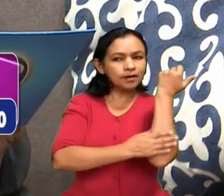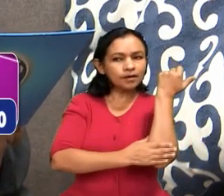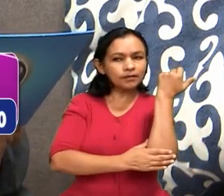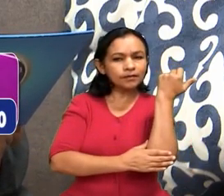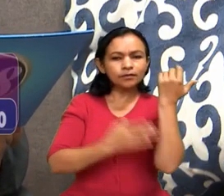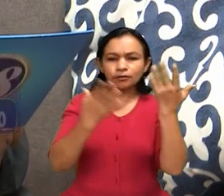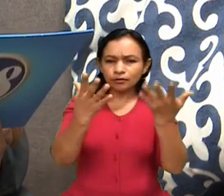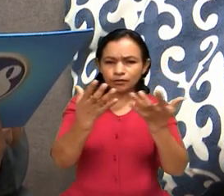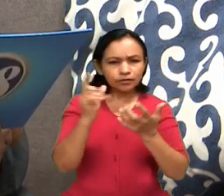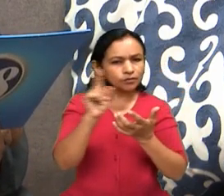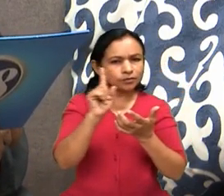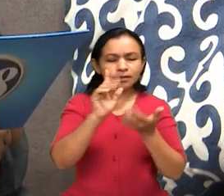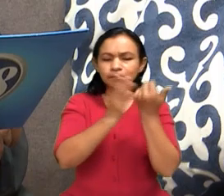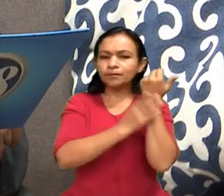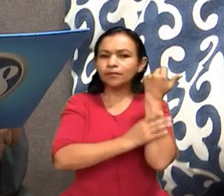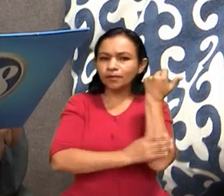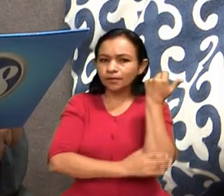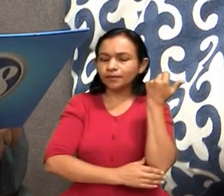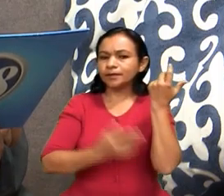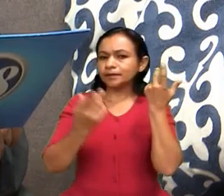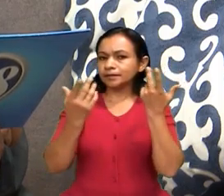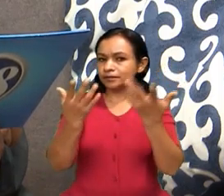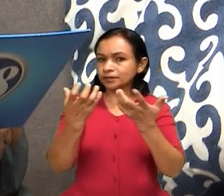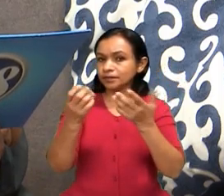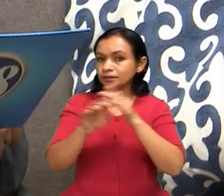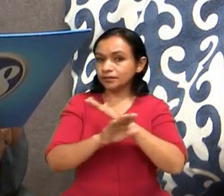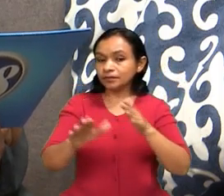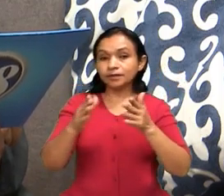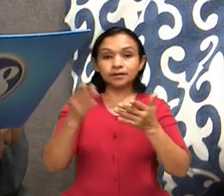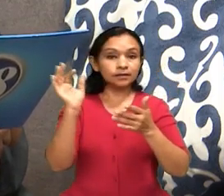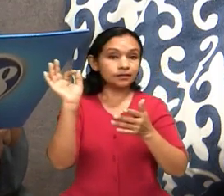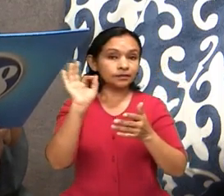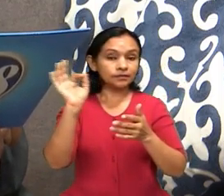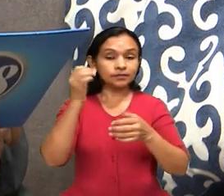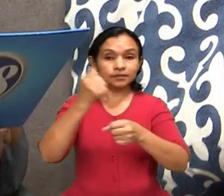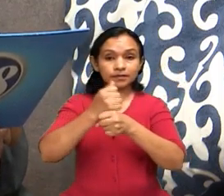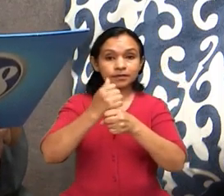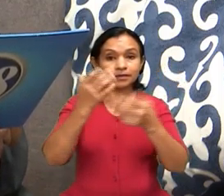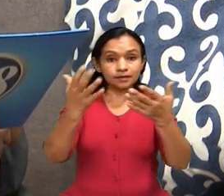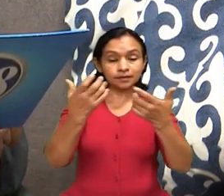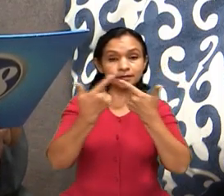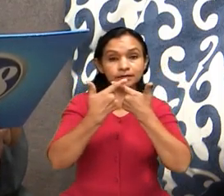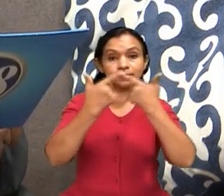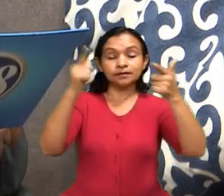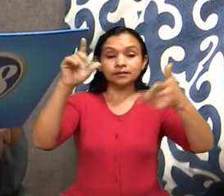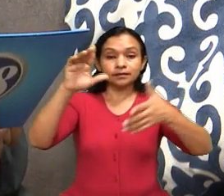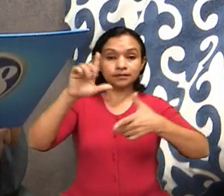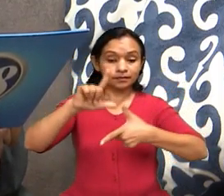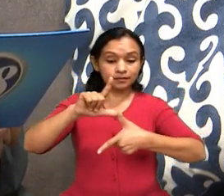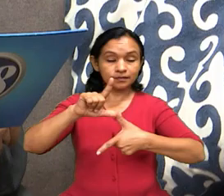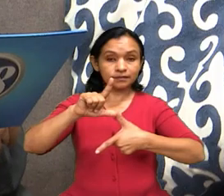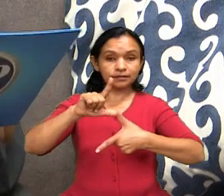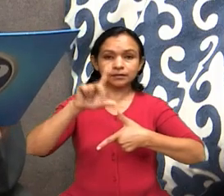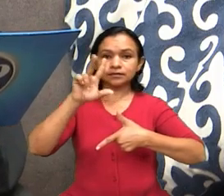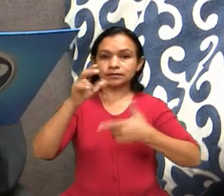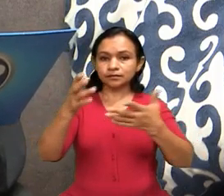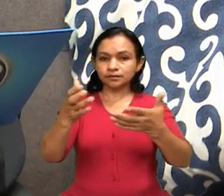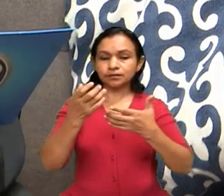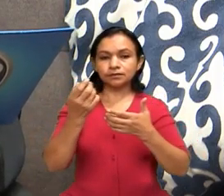ser pobres. Pero no se puede querer el fin sin querer los medios. Quienes niegan la liberación de América Latina niegan también nuestro